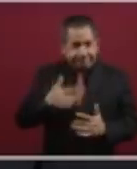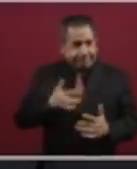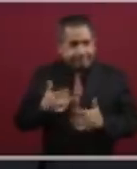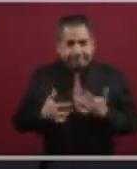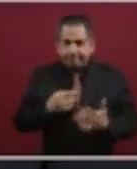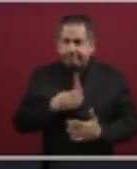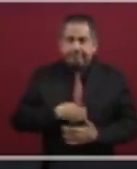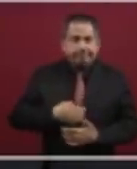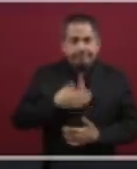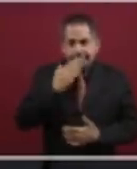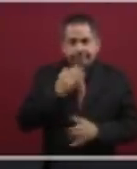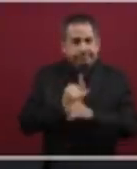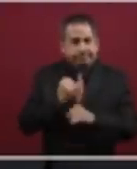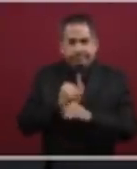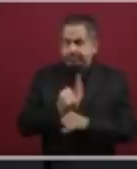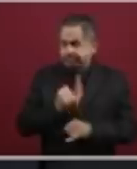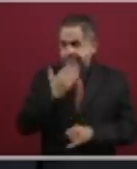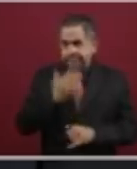entusiasmado.